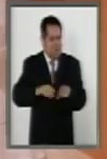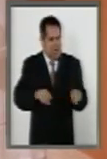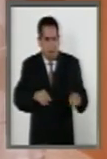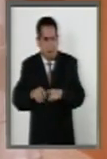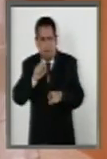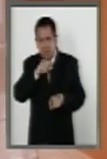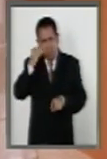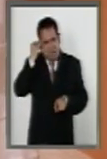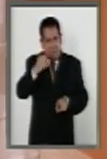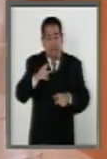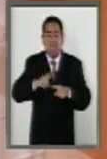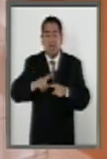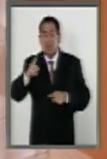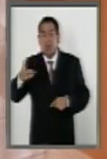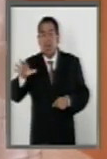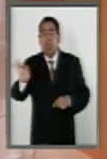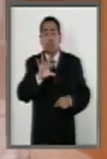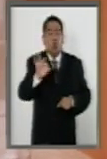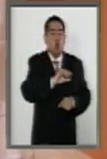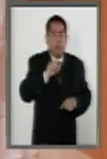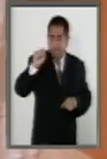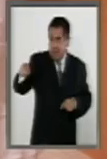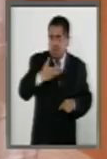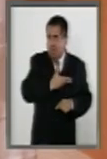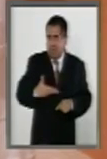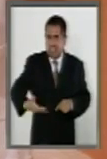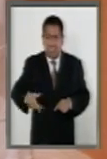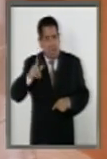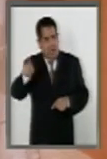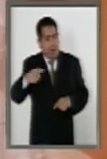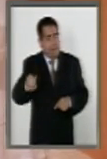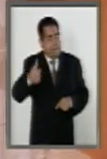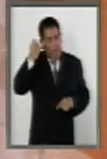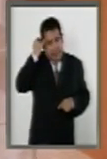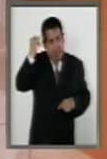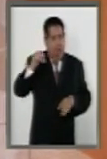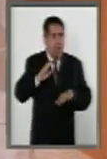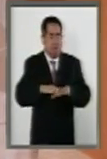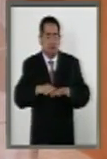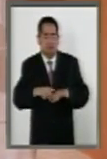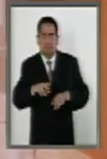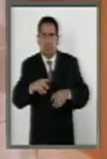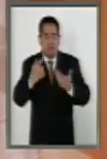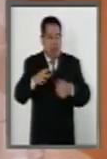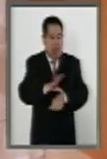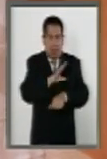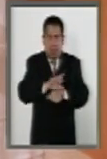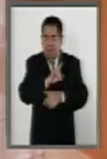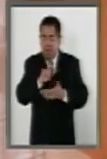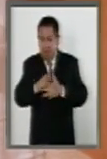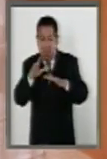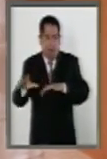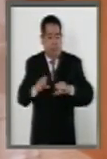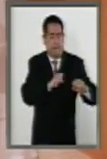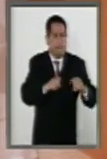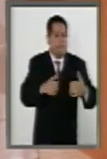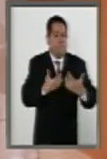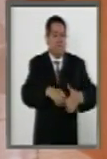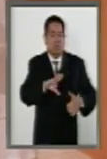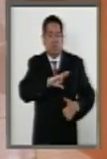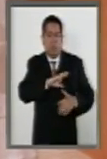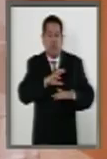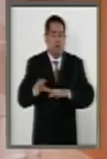que fueron propuestos por el Ejecutivo, quien fue el principal promotor de la reforma energética privatizadora.